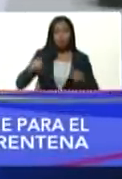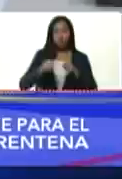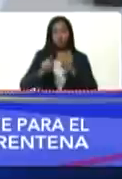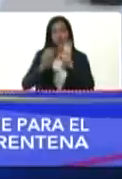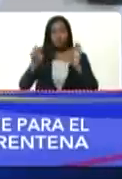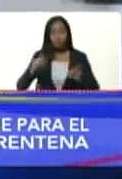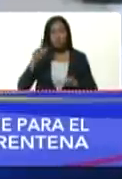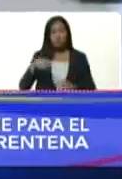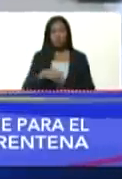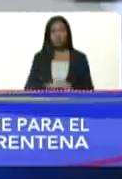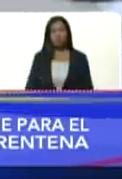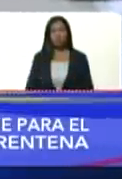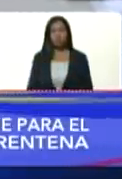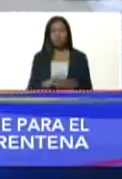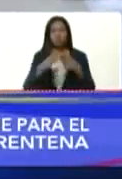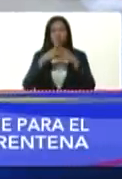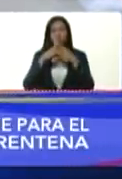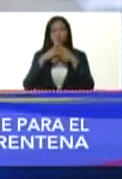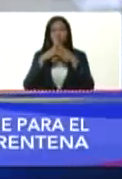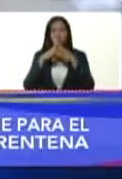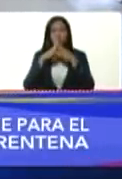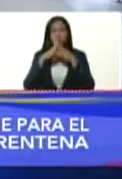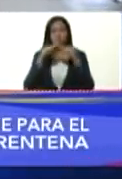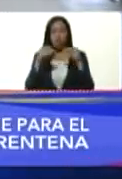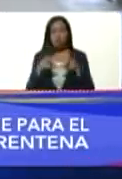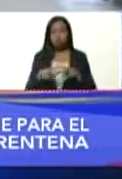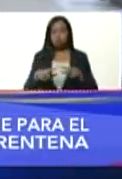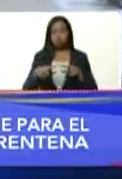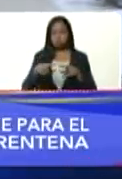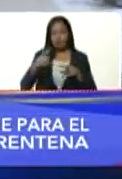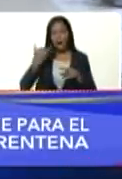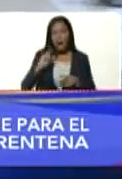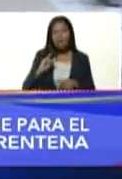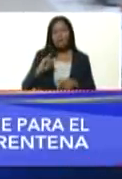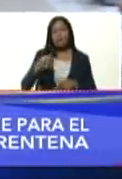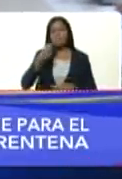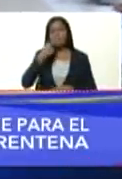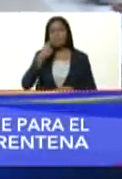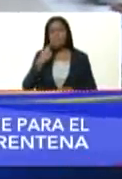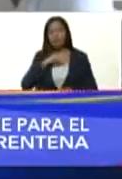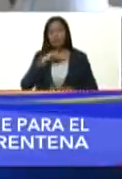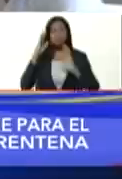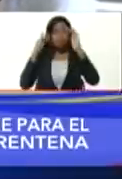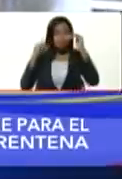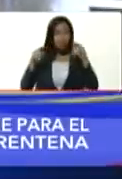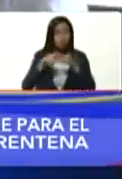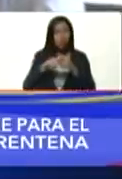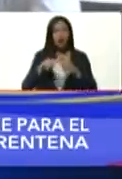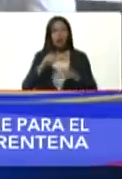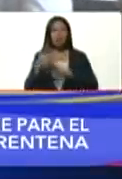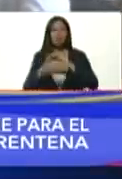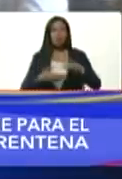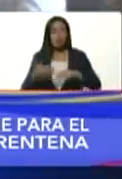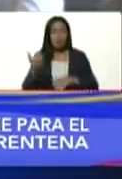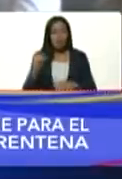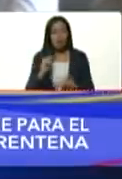con todo el staff de medicinas necesarias para atender esta crisis.